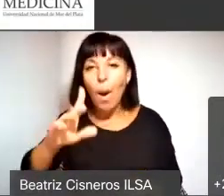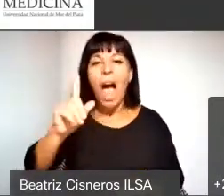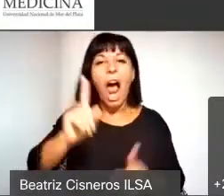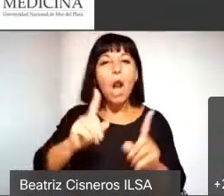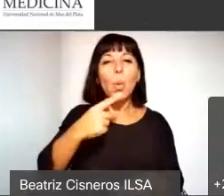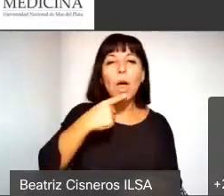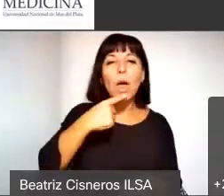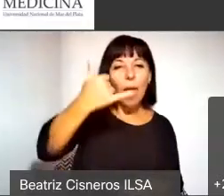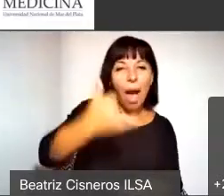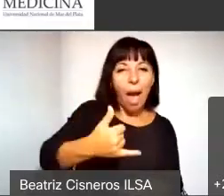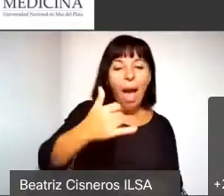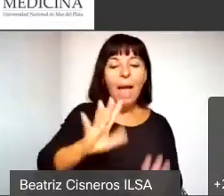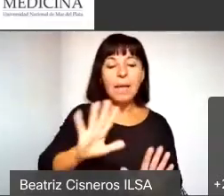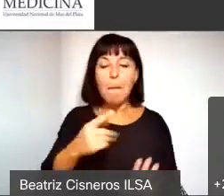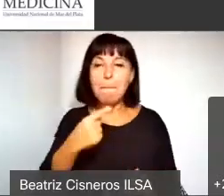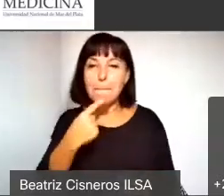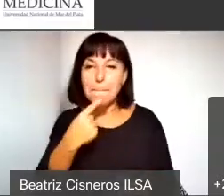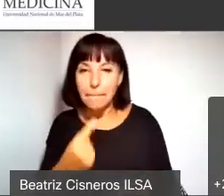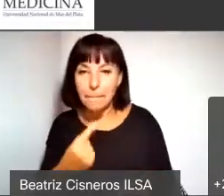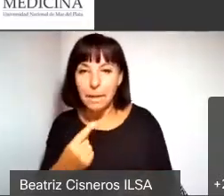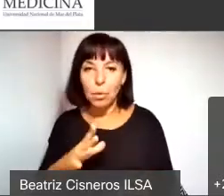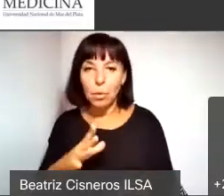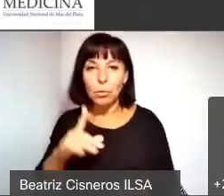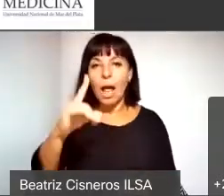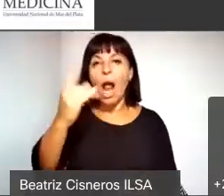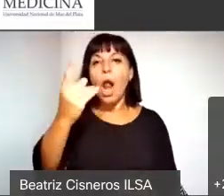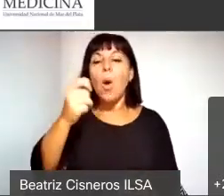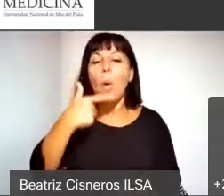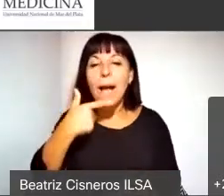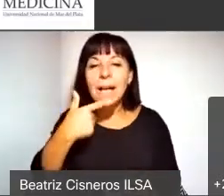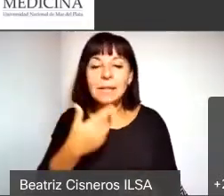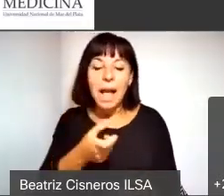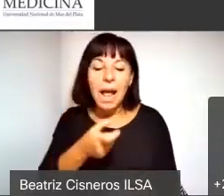duda al final, Lucas se las va a contestar.